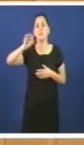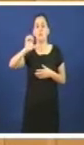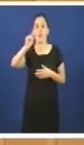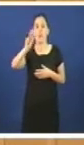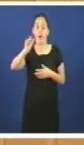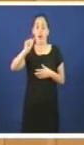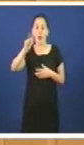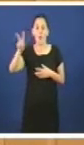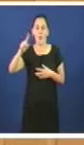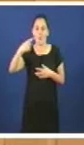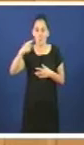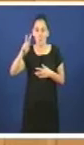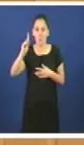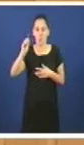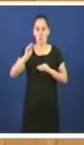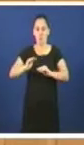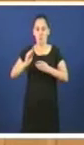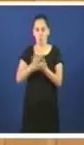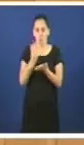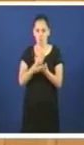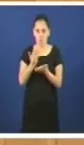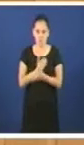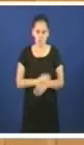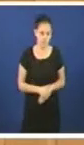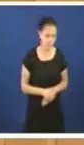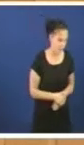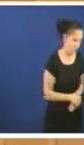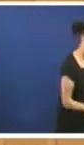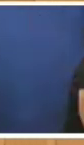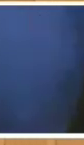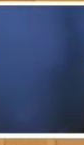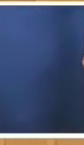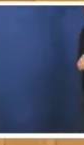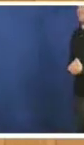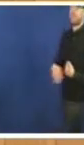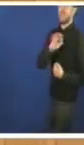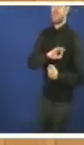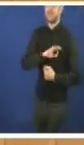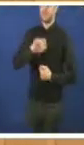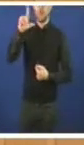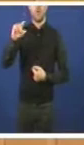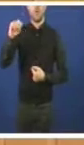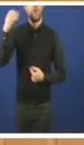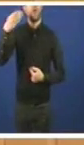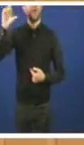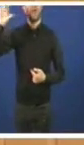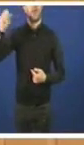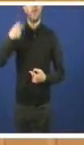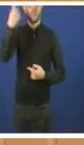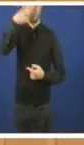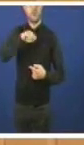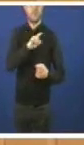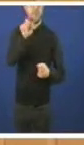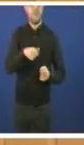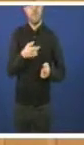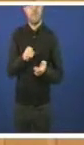para casa que desea usted con él entre entre otras cosas señor lobeira que usase y que vostede mandaría para casa de buen